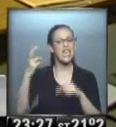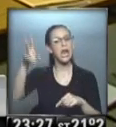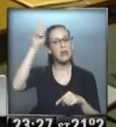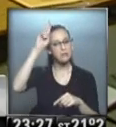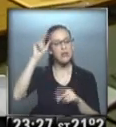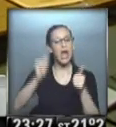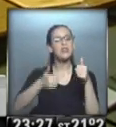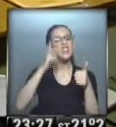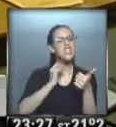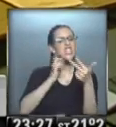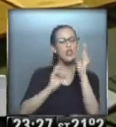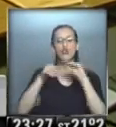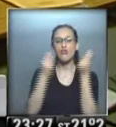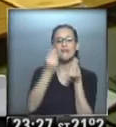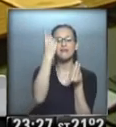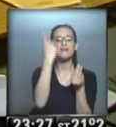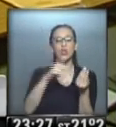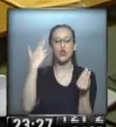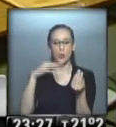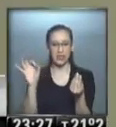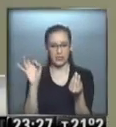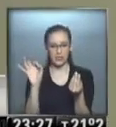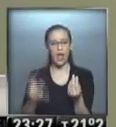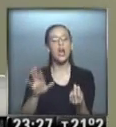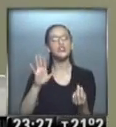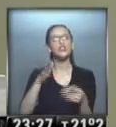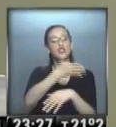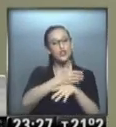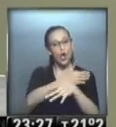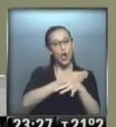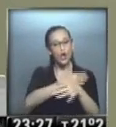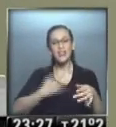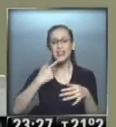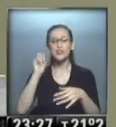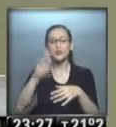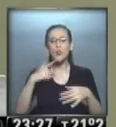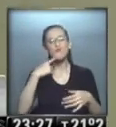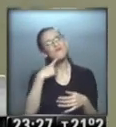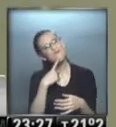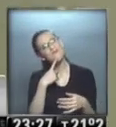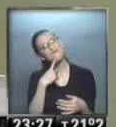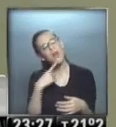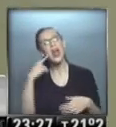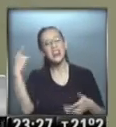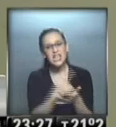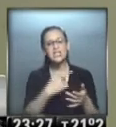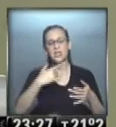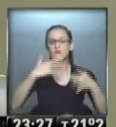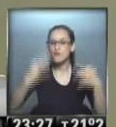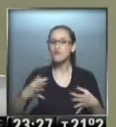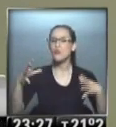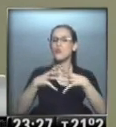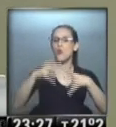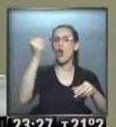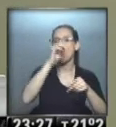el ciclo lectivo con 190 días de clases. Scioli dijo que el calendario se decidió en armonía con la actividad